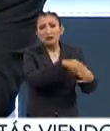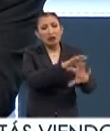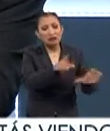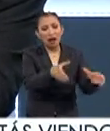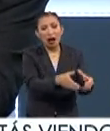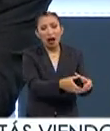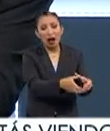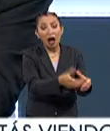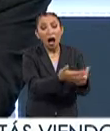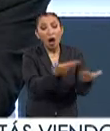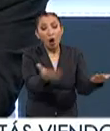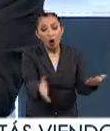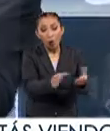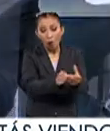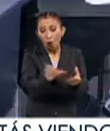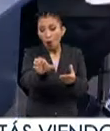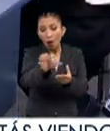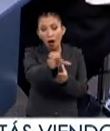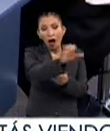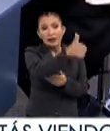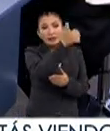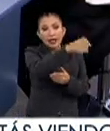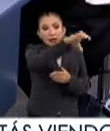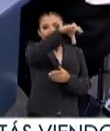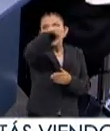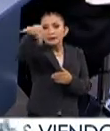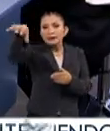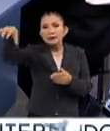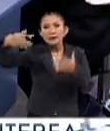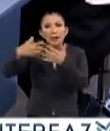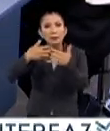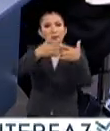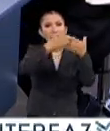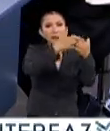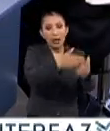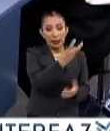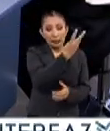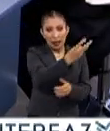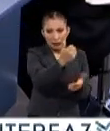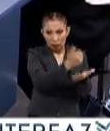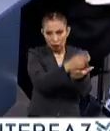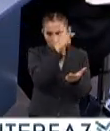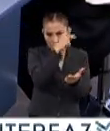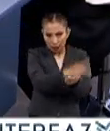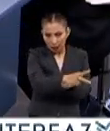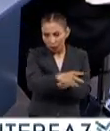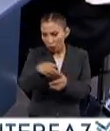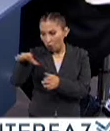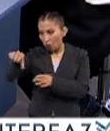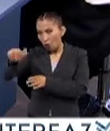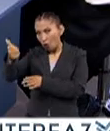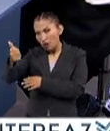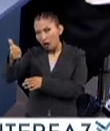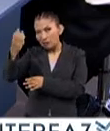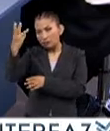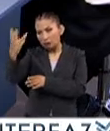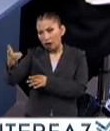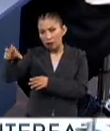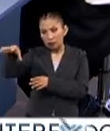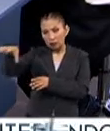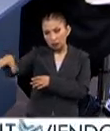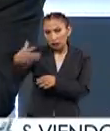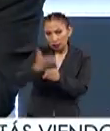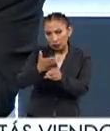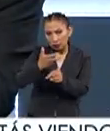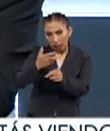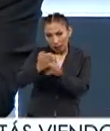a tener un bloque de 6 emisoras, 3 de ellas en la Ciudad de México, otras 3 en